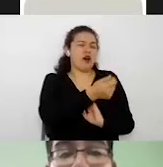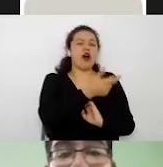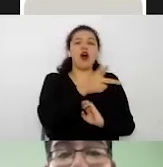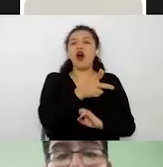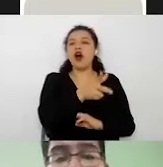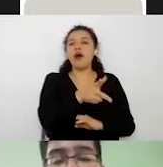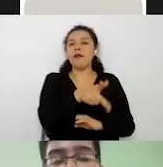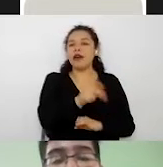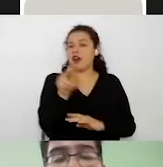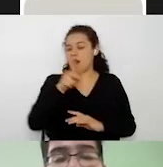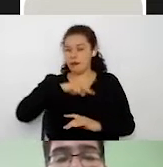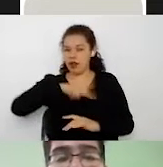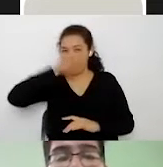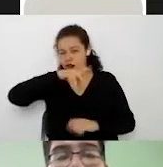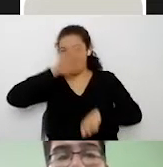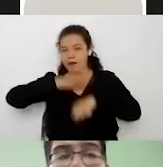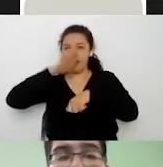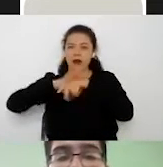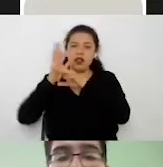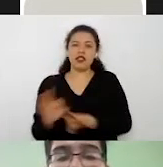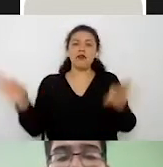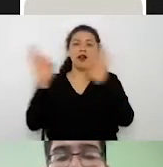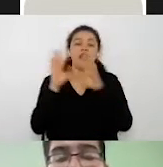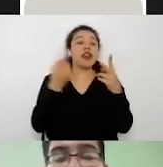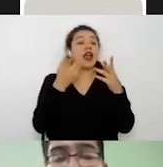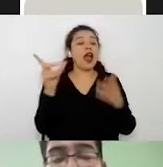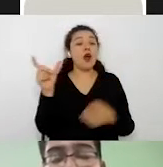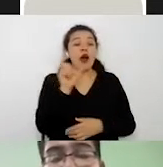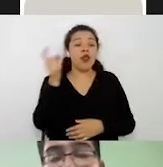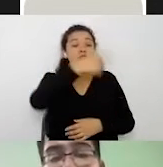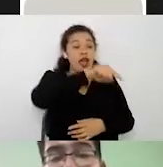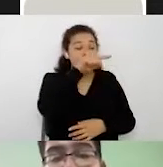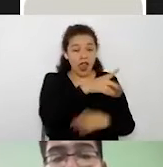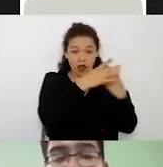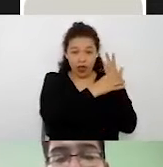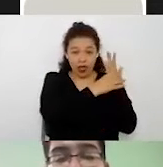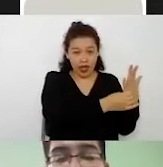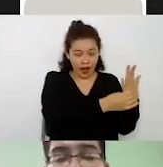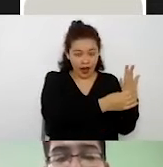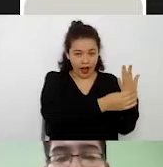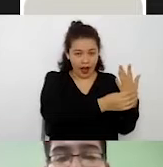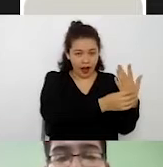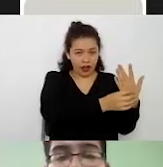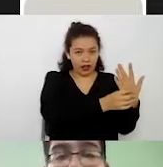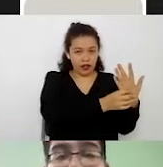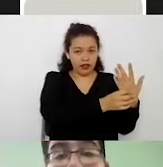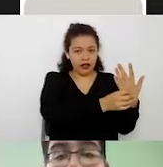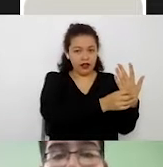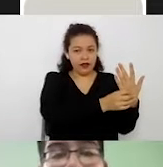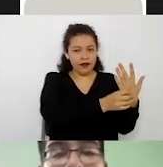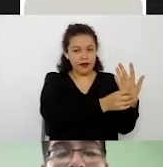más importante, porque a partir de lo que la brigada de comunicación